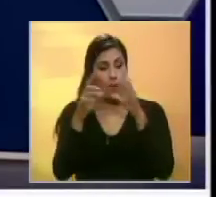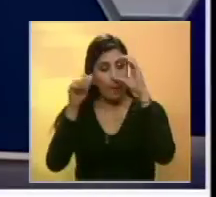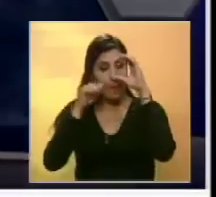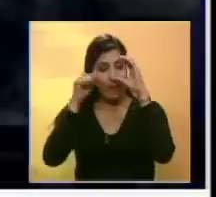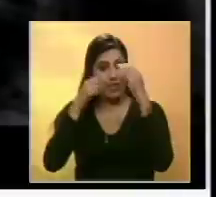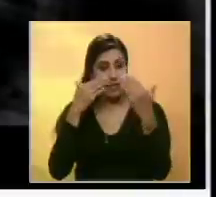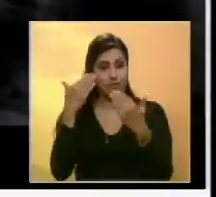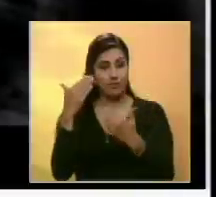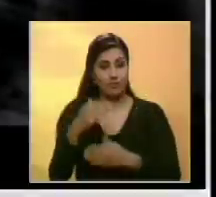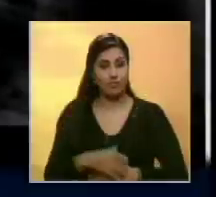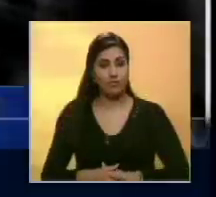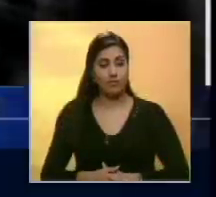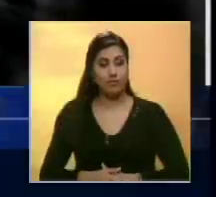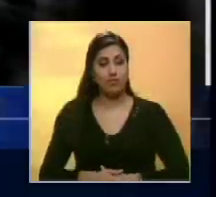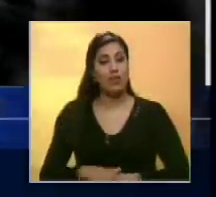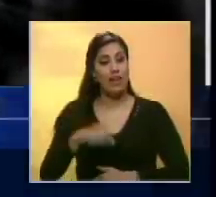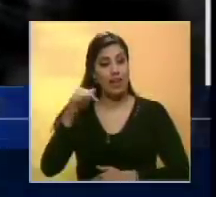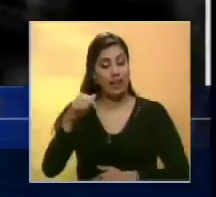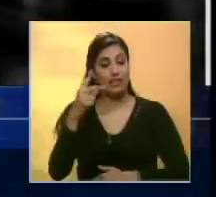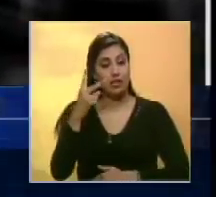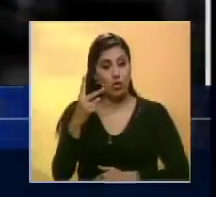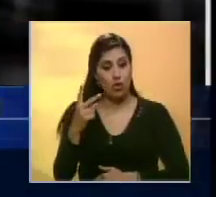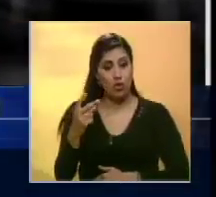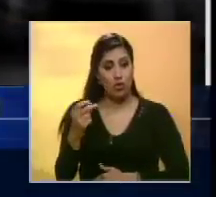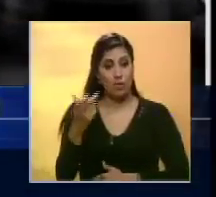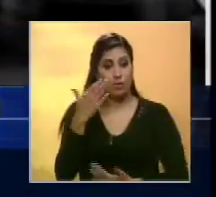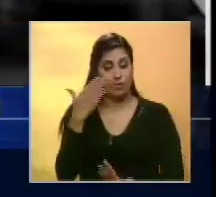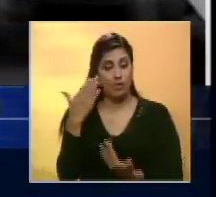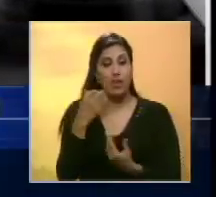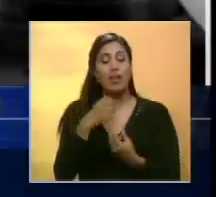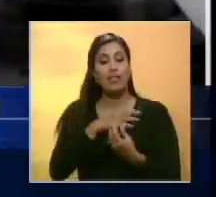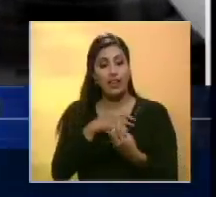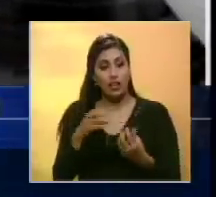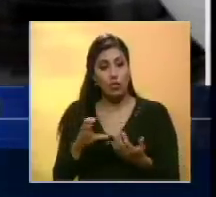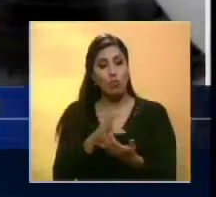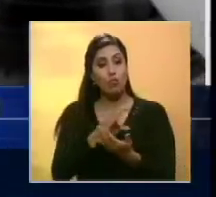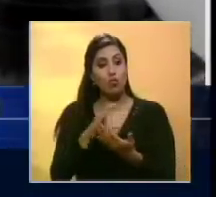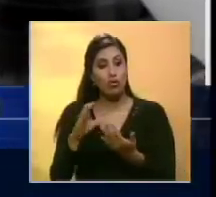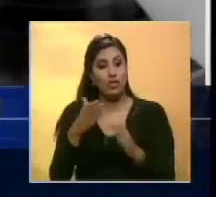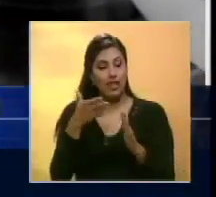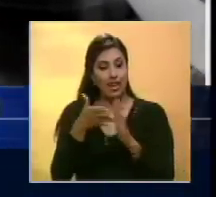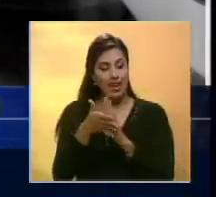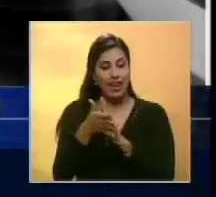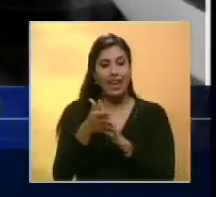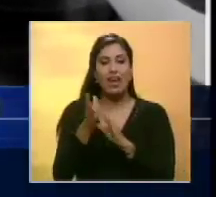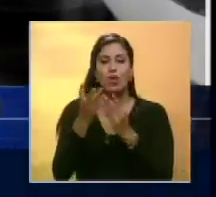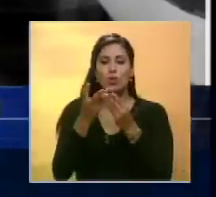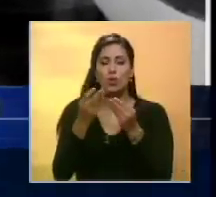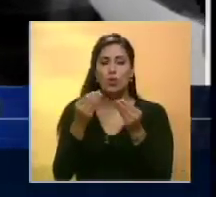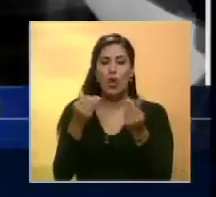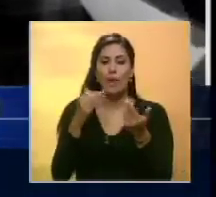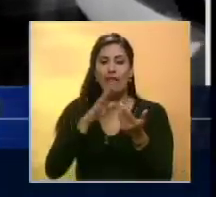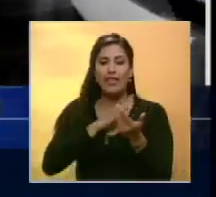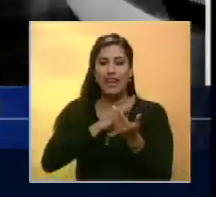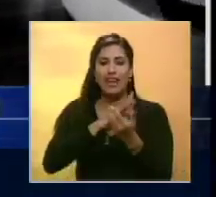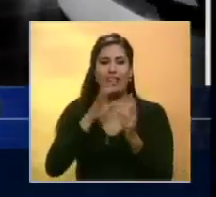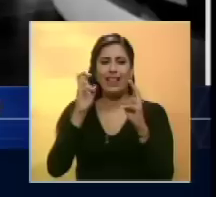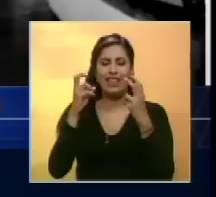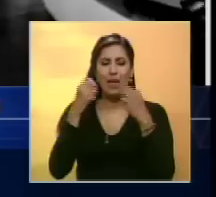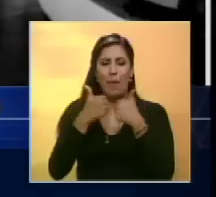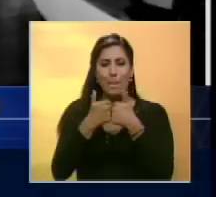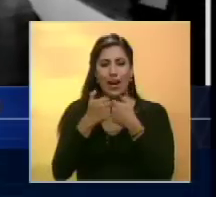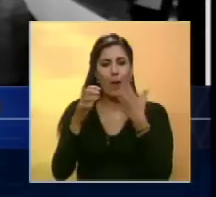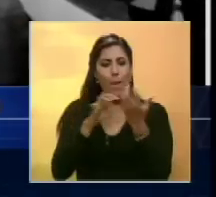En Esta No. El reencuentro del dúo ya está rindiendo frutos musicales. El tema es una balada que aborda los complejos temas de